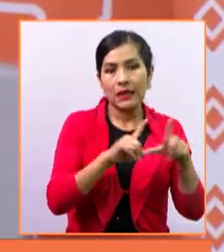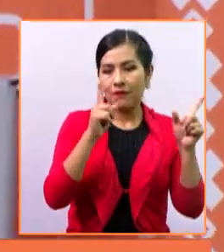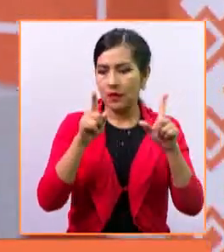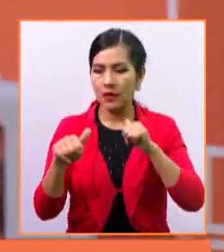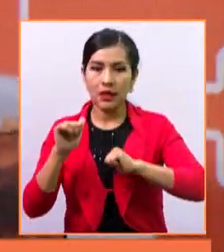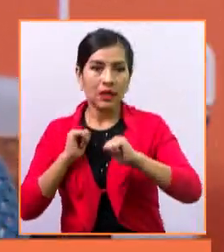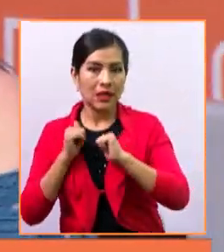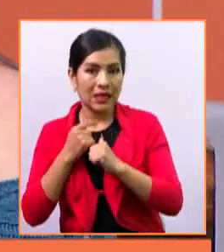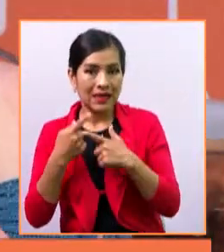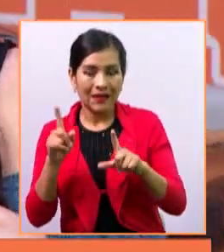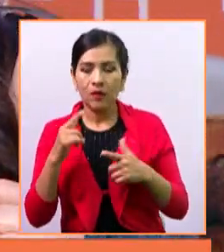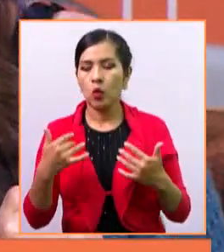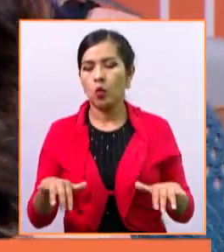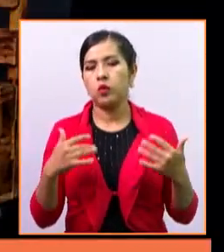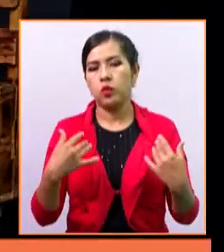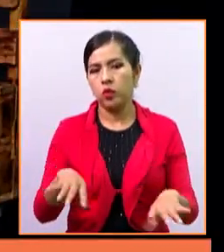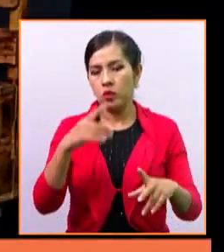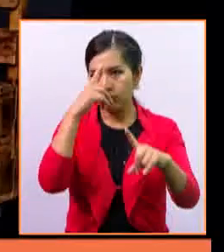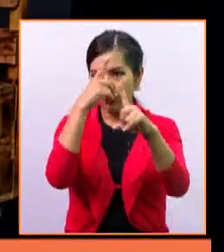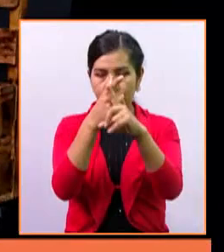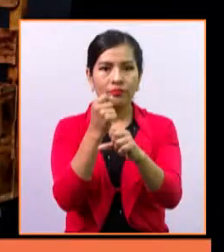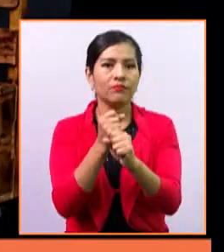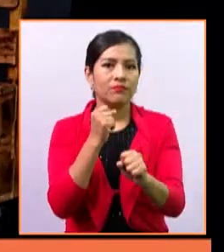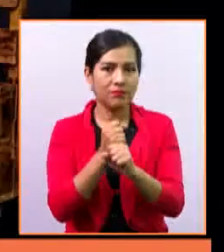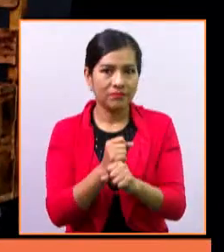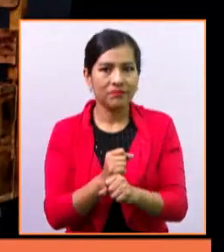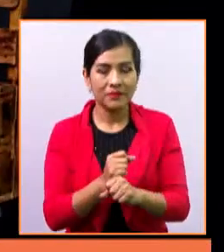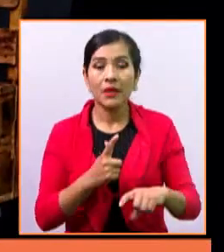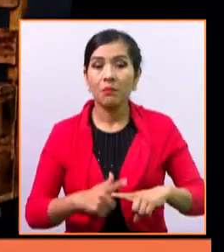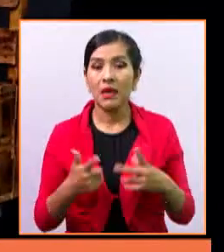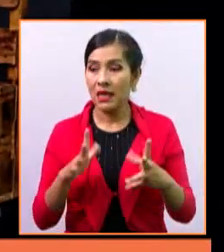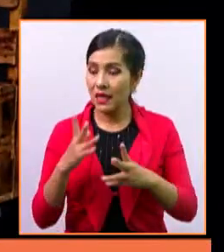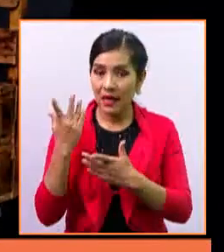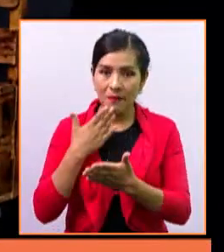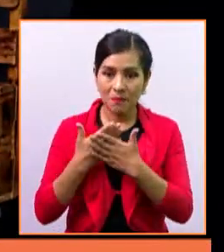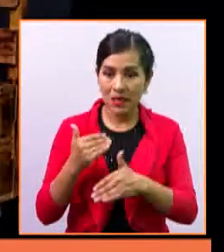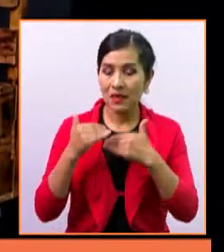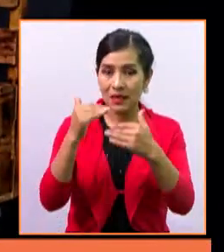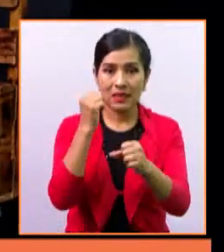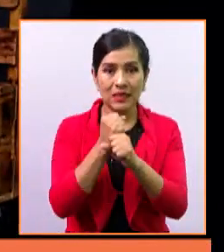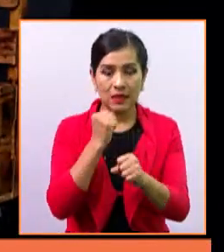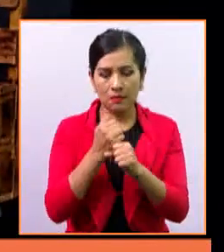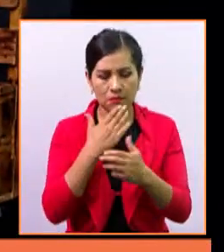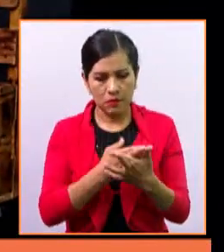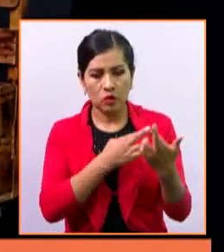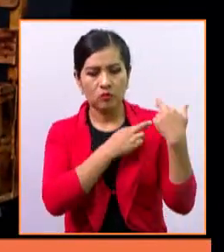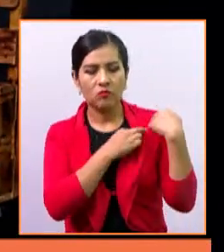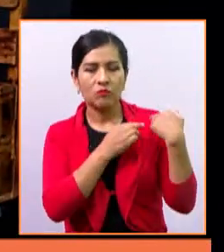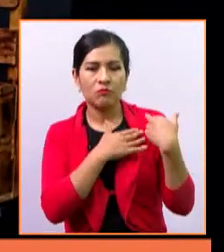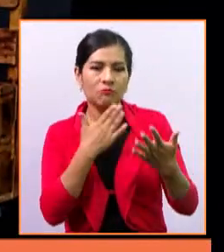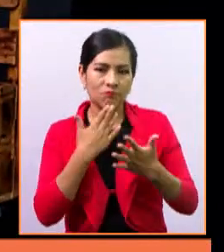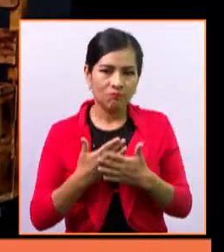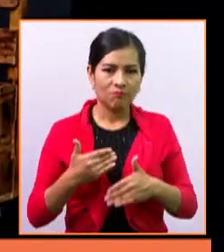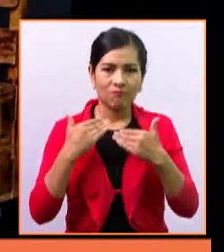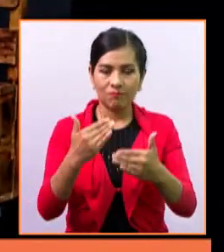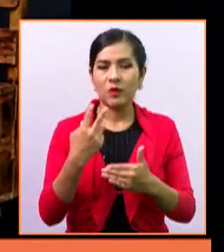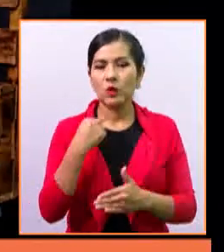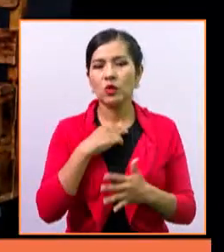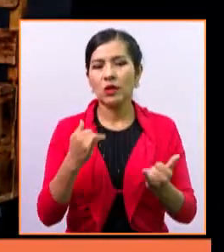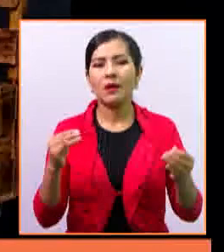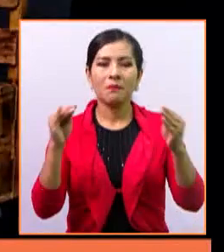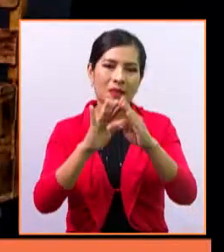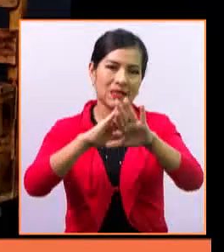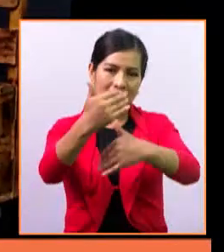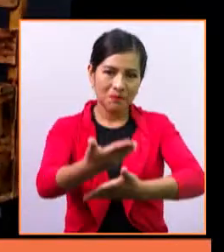tiempo es un reto. Y la verdad es que me encanta saber que lo has hecho de forma excepcional. Y por eso queremos invitar a toda